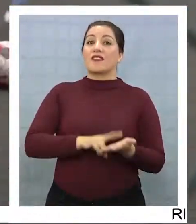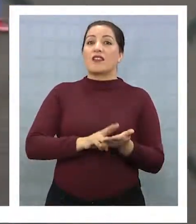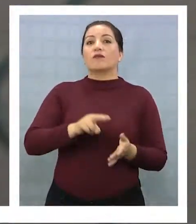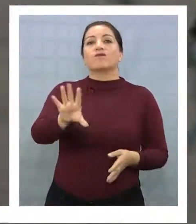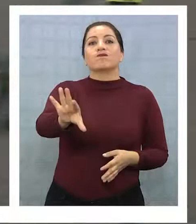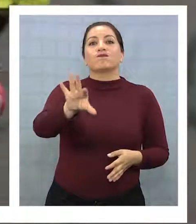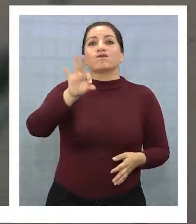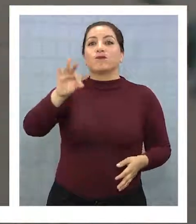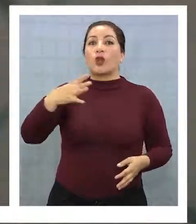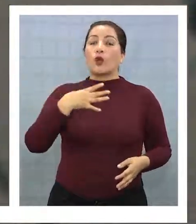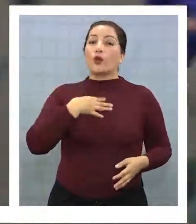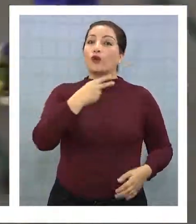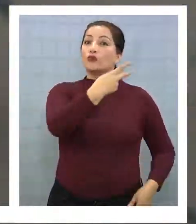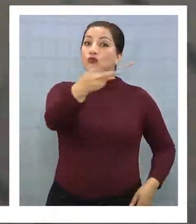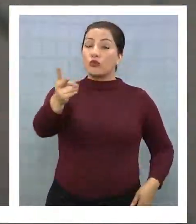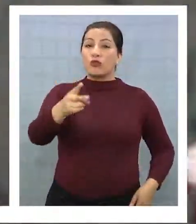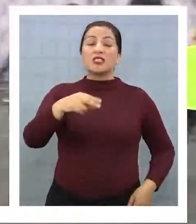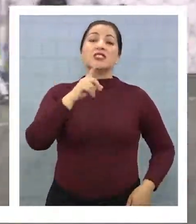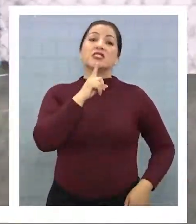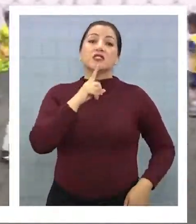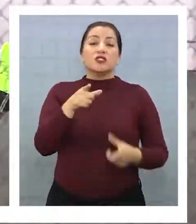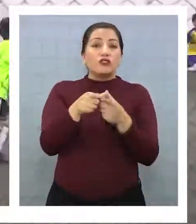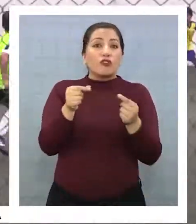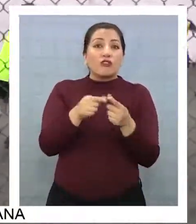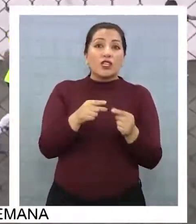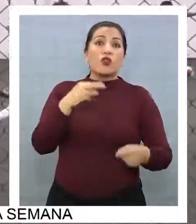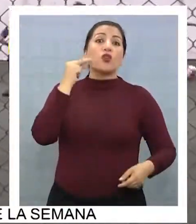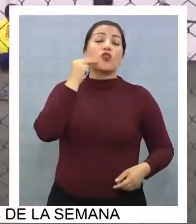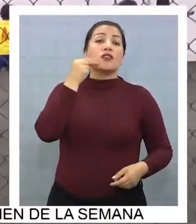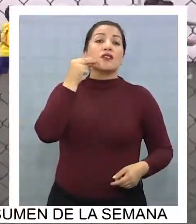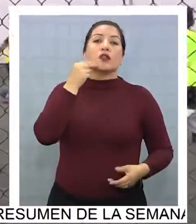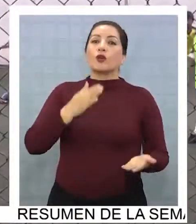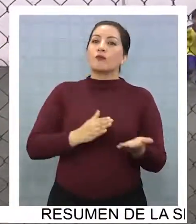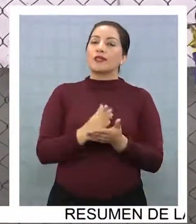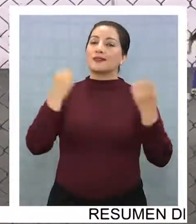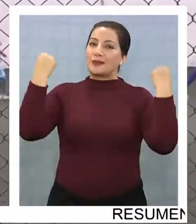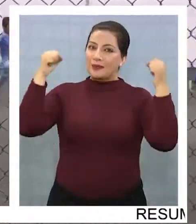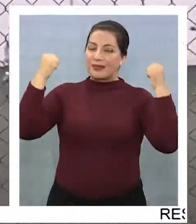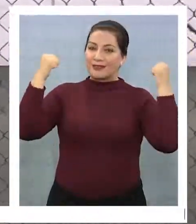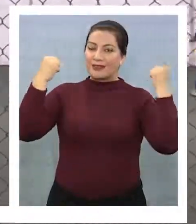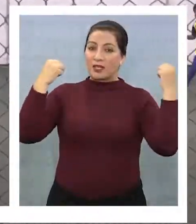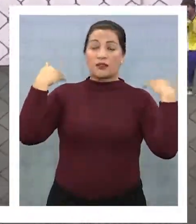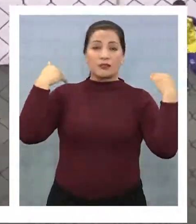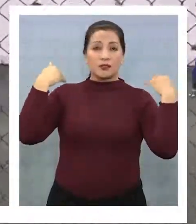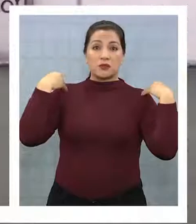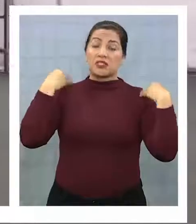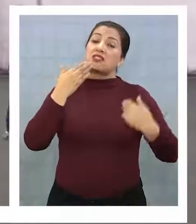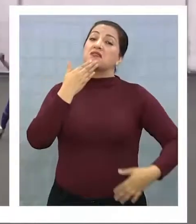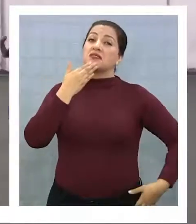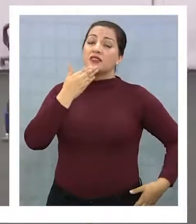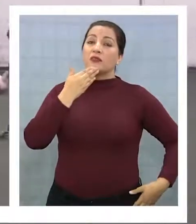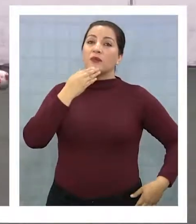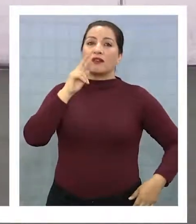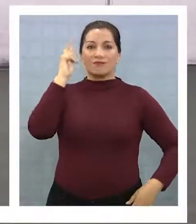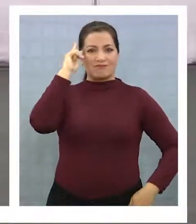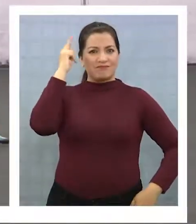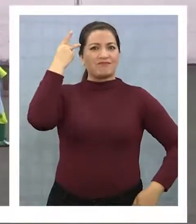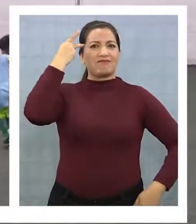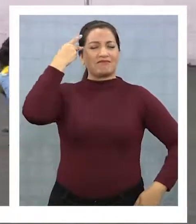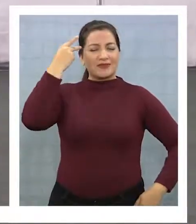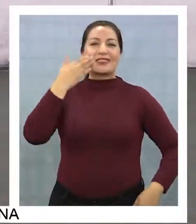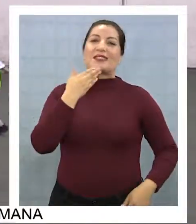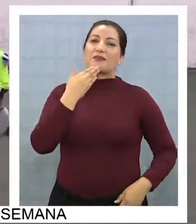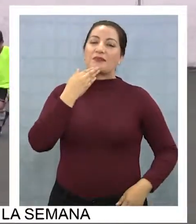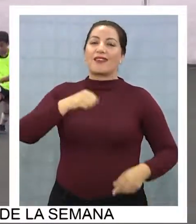claramente es una alternativa para que sus hijos, sobrinos o nietos comiencen a practicar actividad física y de paso, ¿por qué no?, se